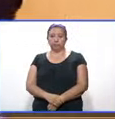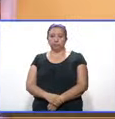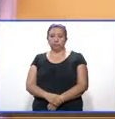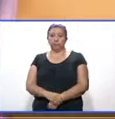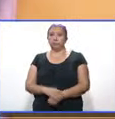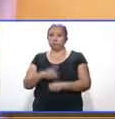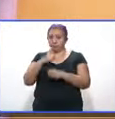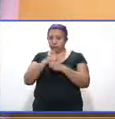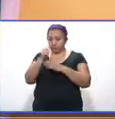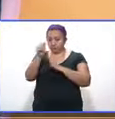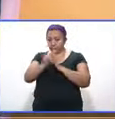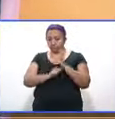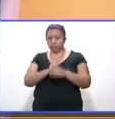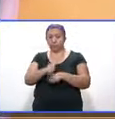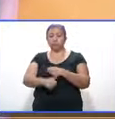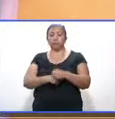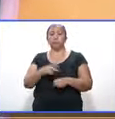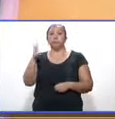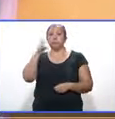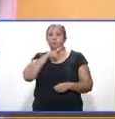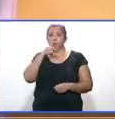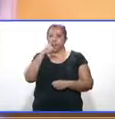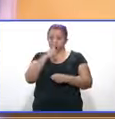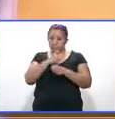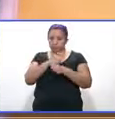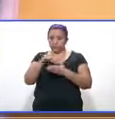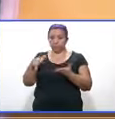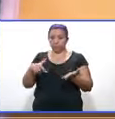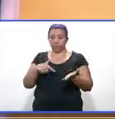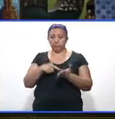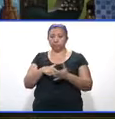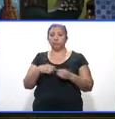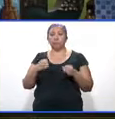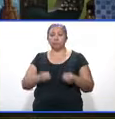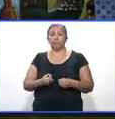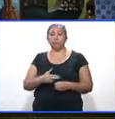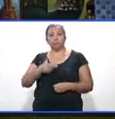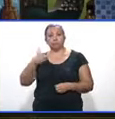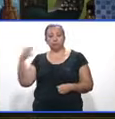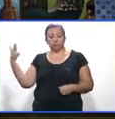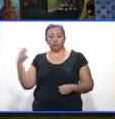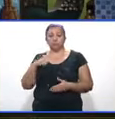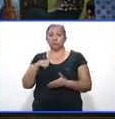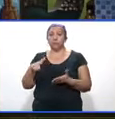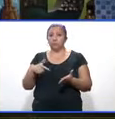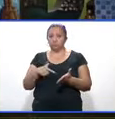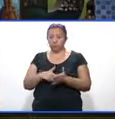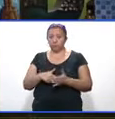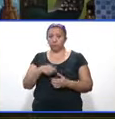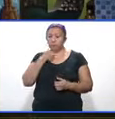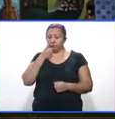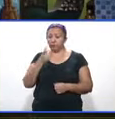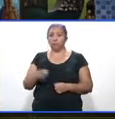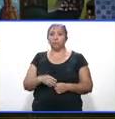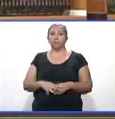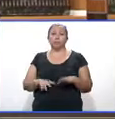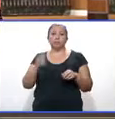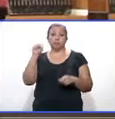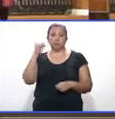En el primer mes del año, Valladolid ocupó la primera posición de ocupación hotelera de los destinos locales, al promediar